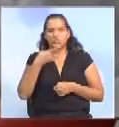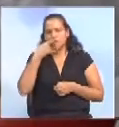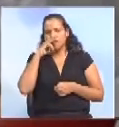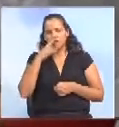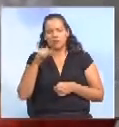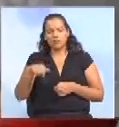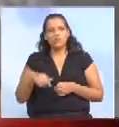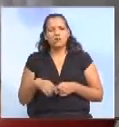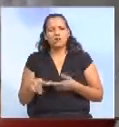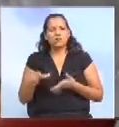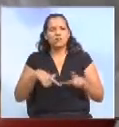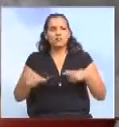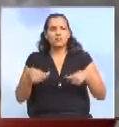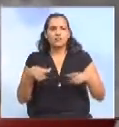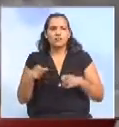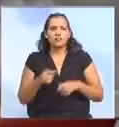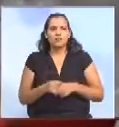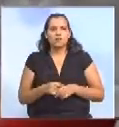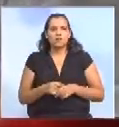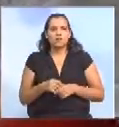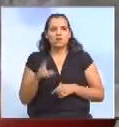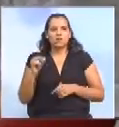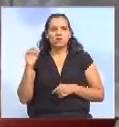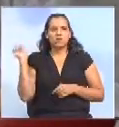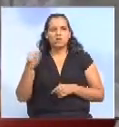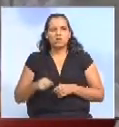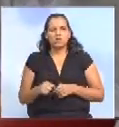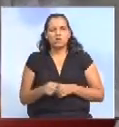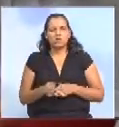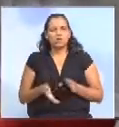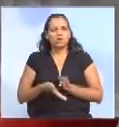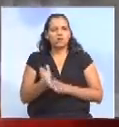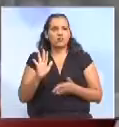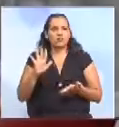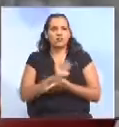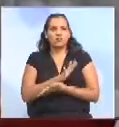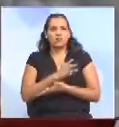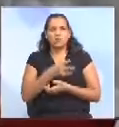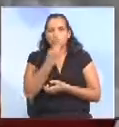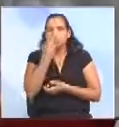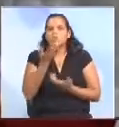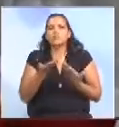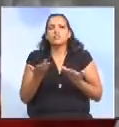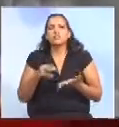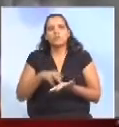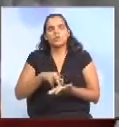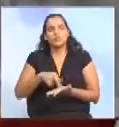edad, ¿sí? De los cuales no han podido salir a la escuela porque usted se ha dado cuenta